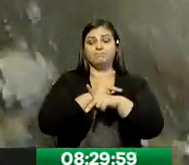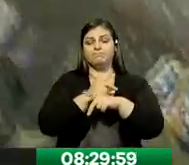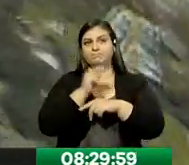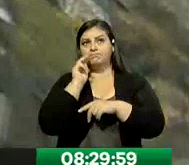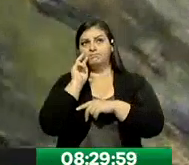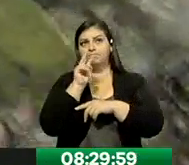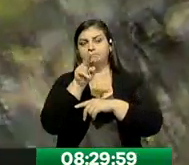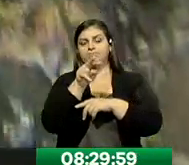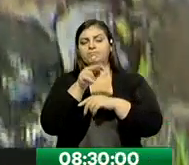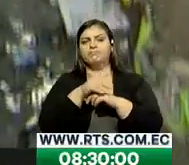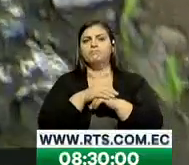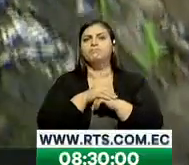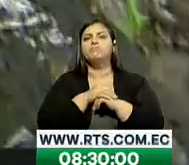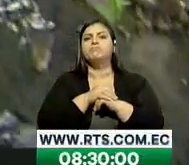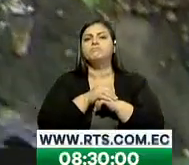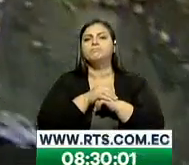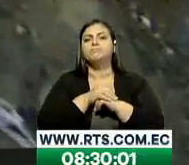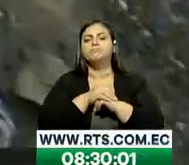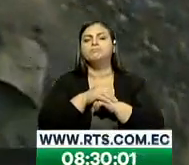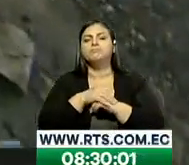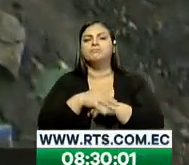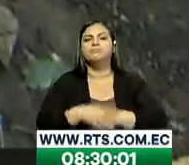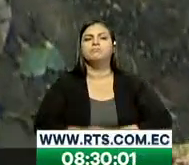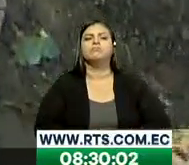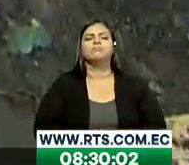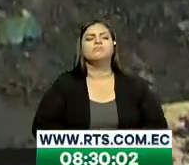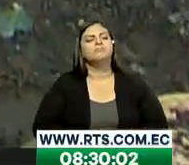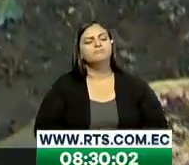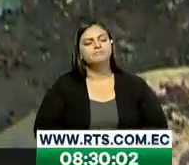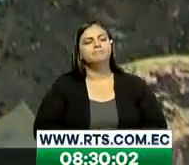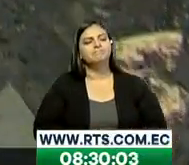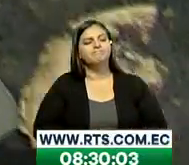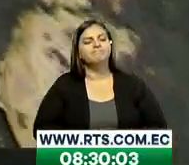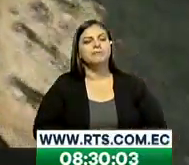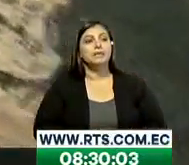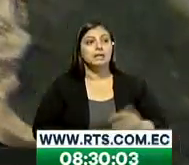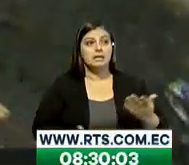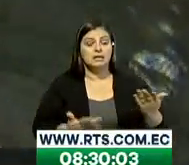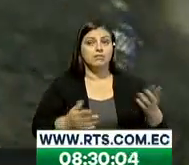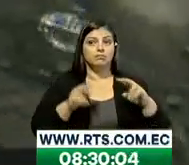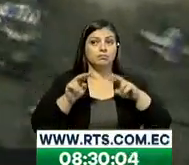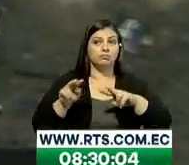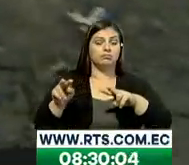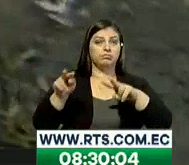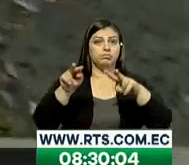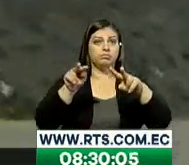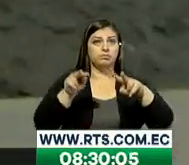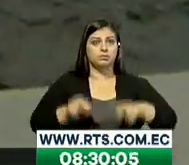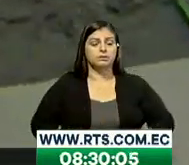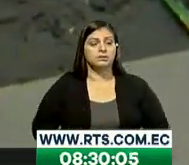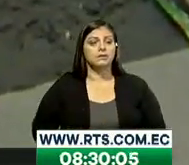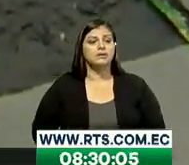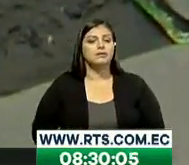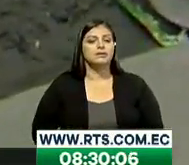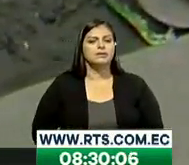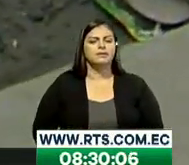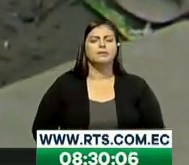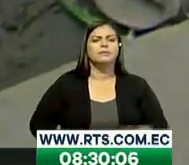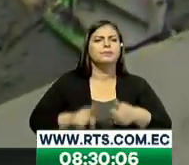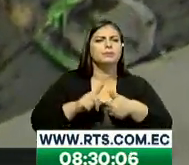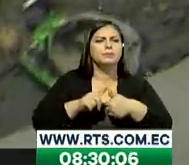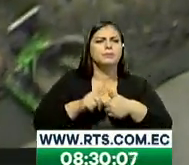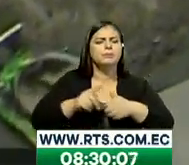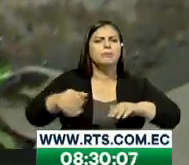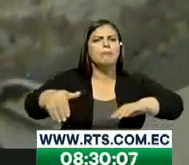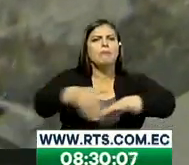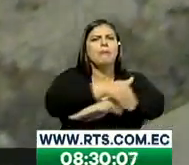legalmente se lo llevan. Sin duda alguna, miren, como ustedes se están dando cuenta y las imágenes hablan más que mil palabras, miren el mal